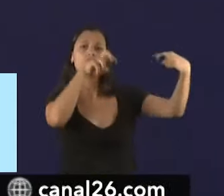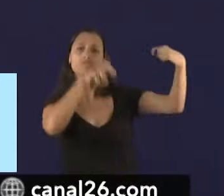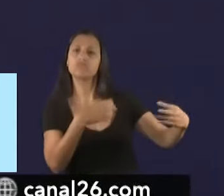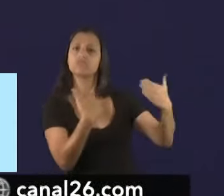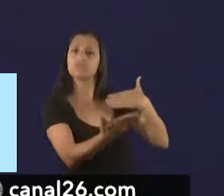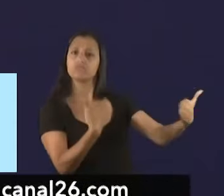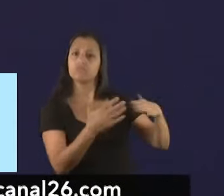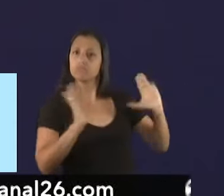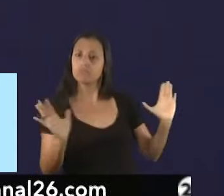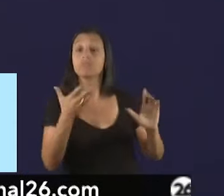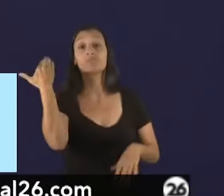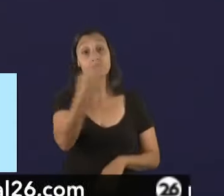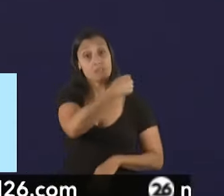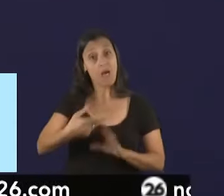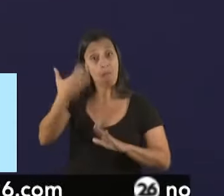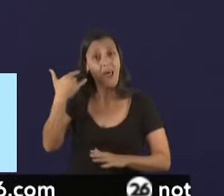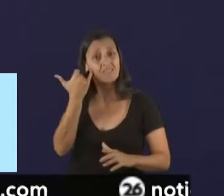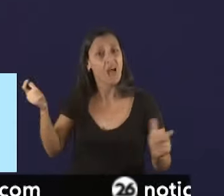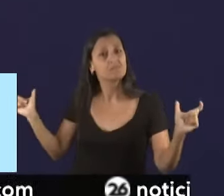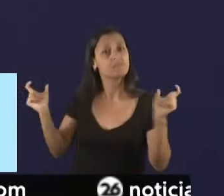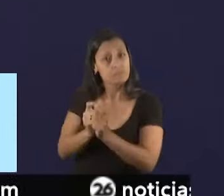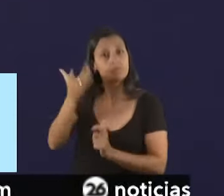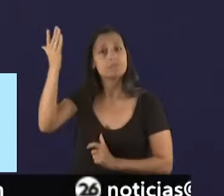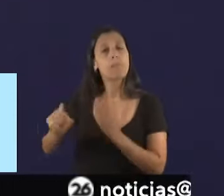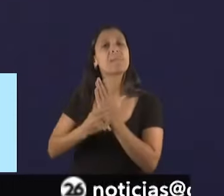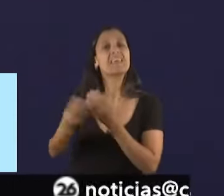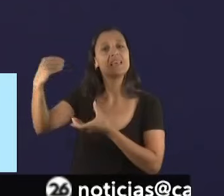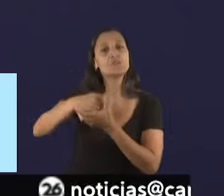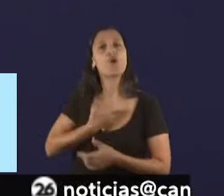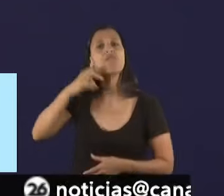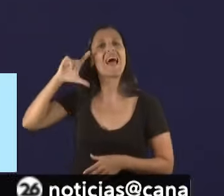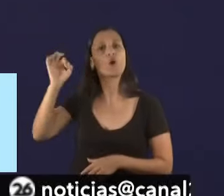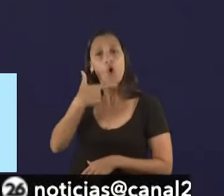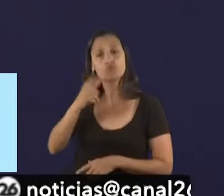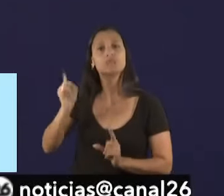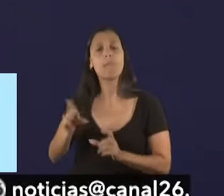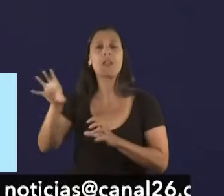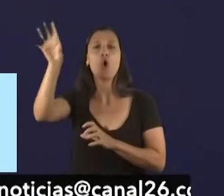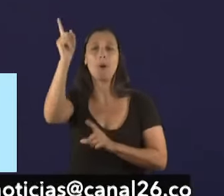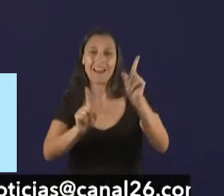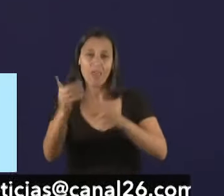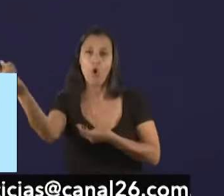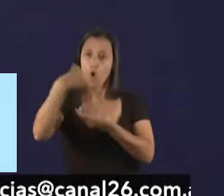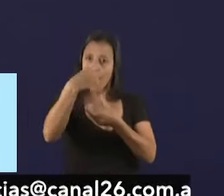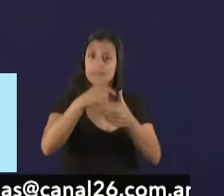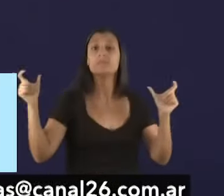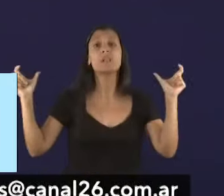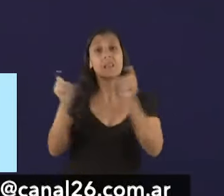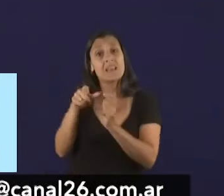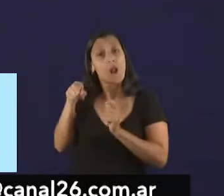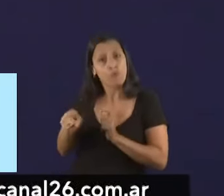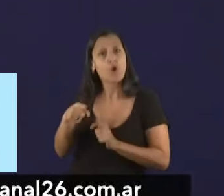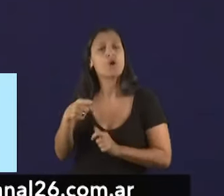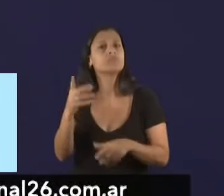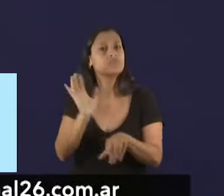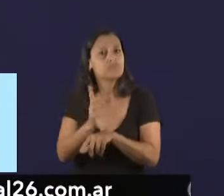de hecho hemos tenido la semana pasada H una reunión incluso del ministro Francos con con los gobernadores eh donde siempre se